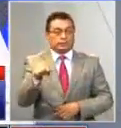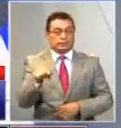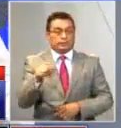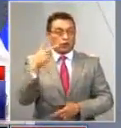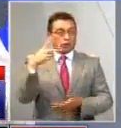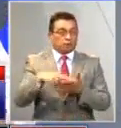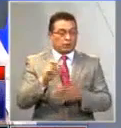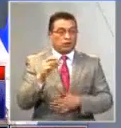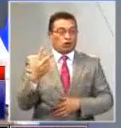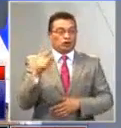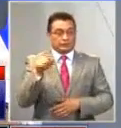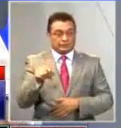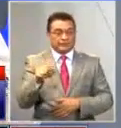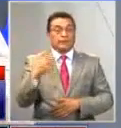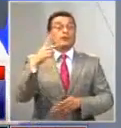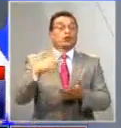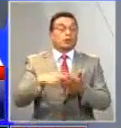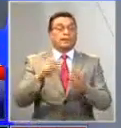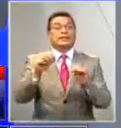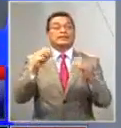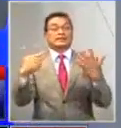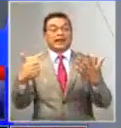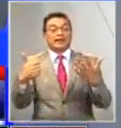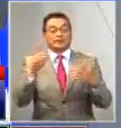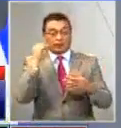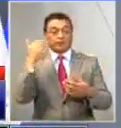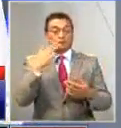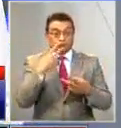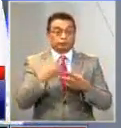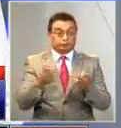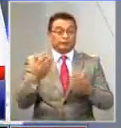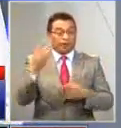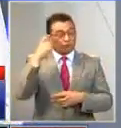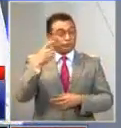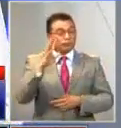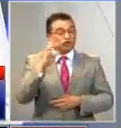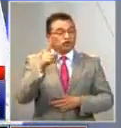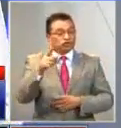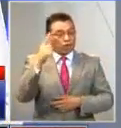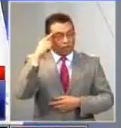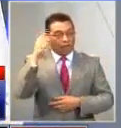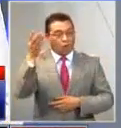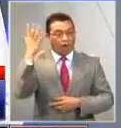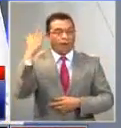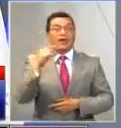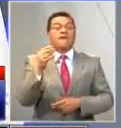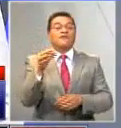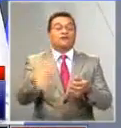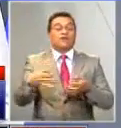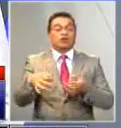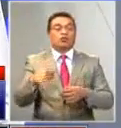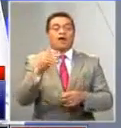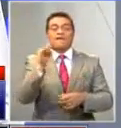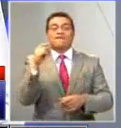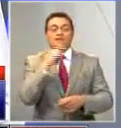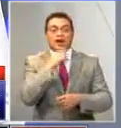2002, y particularmente el 2006 con el caso Publicam, no sé si usted se recordará, el caso de las facturas falsas, sí, en una rendición de